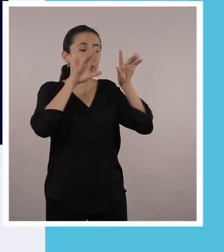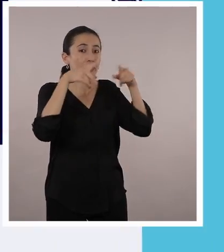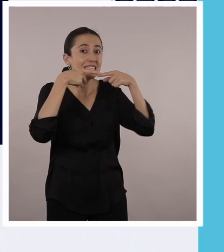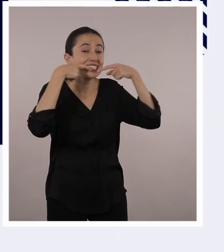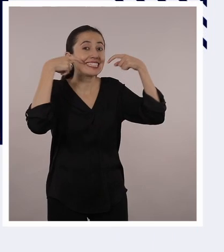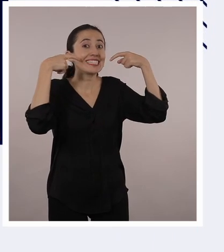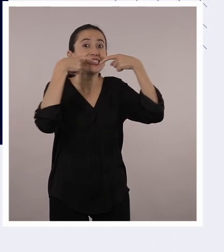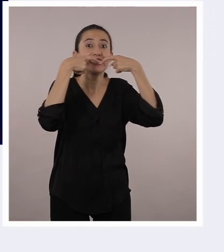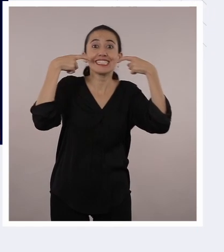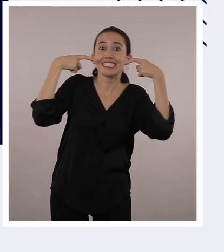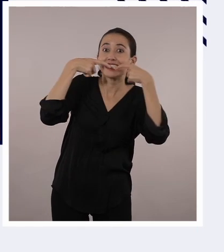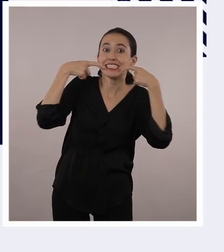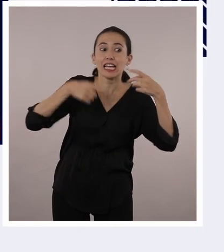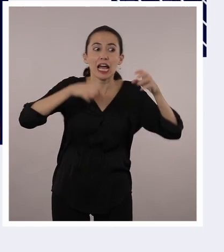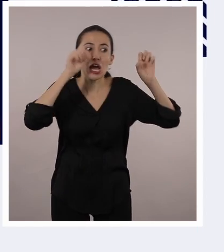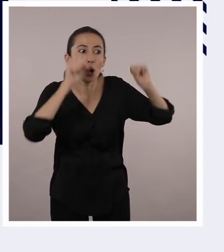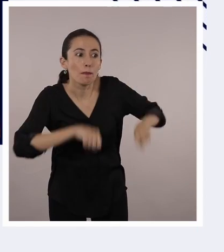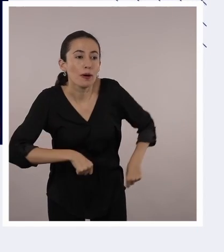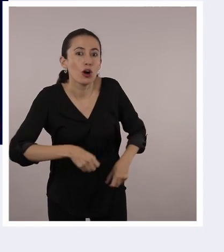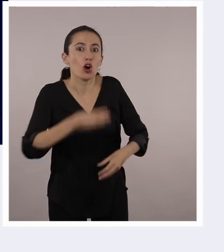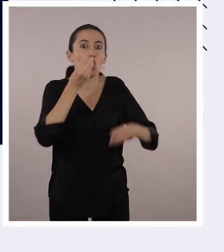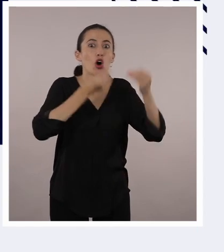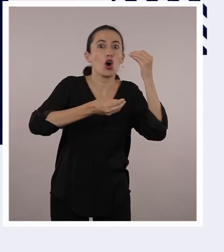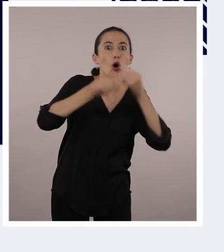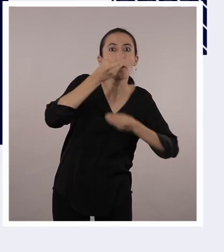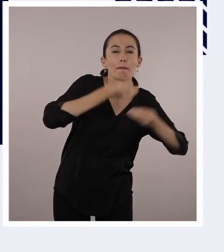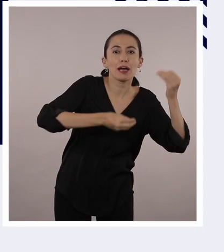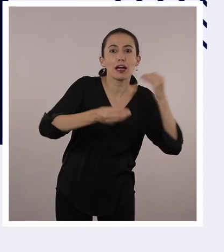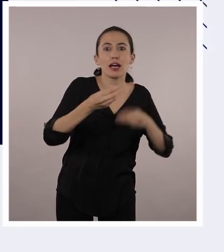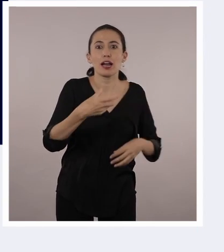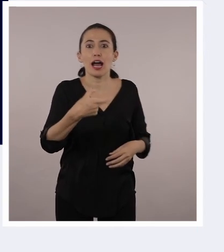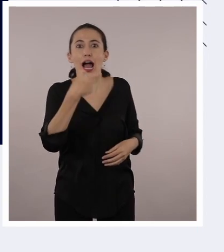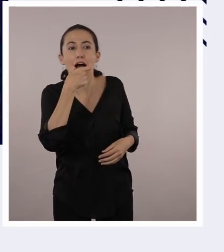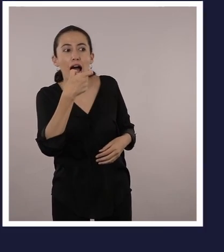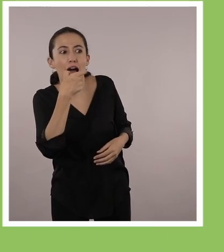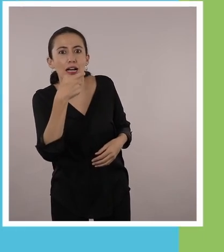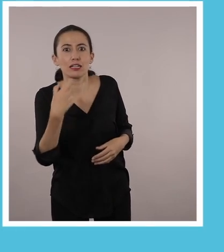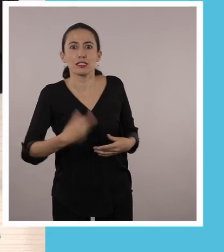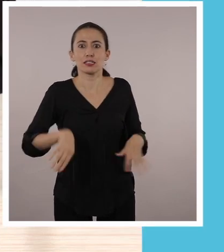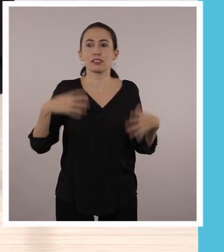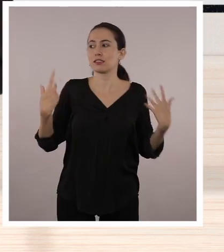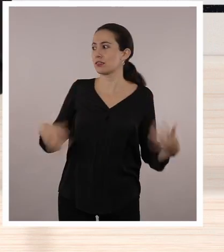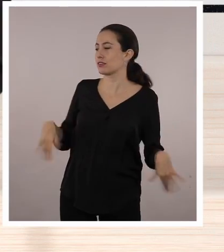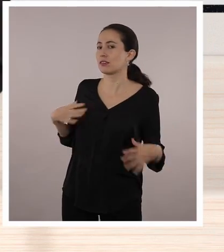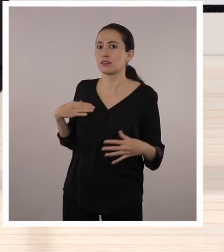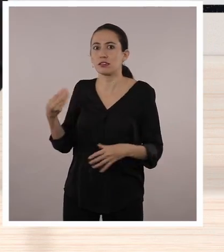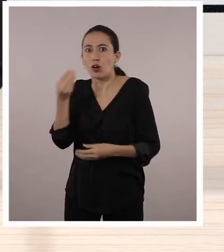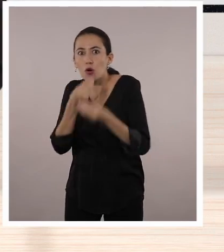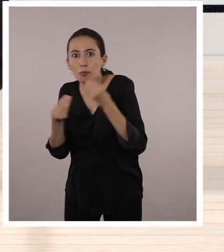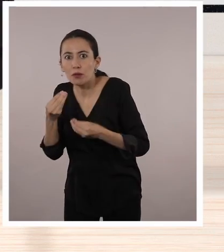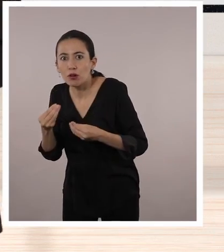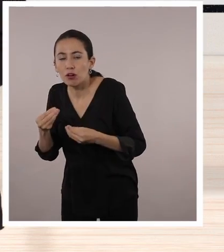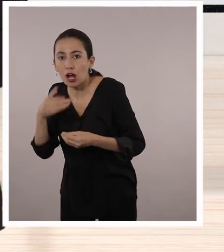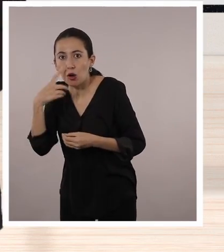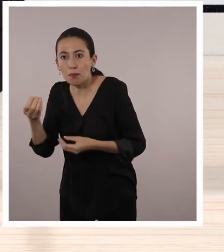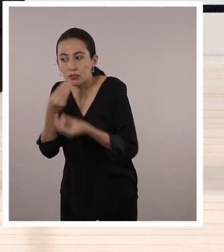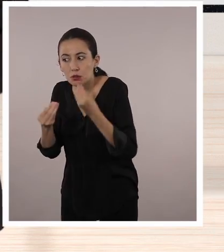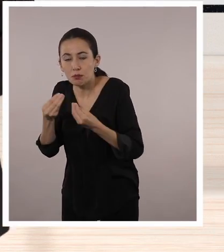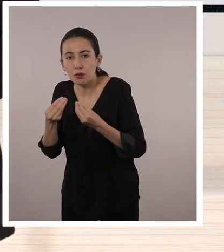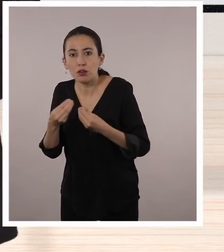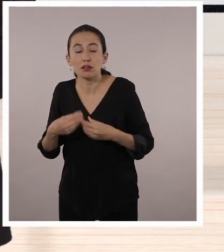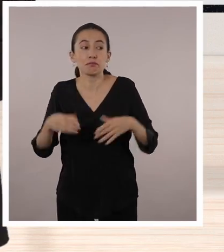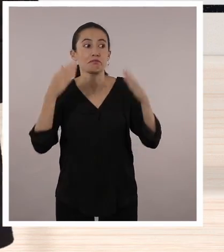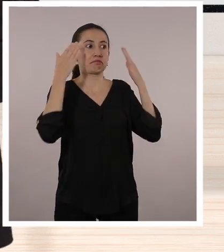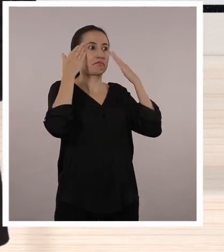mis dientes, yo ya sé comer galletas. No me digas que se lo comió. Pues